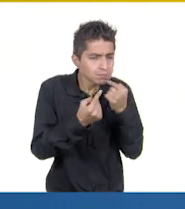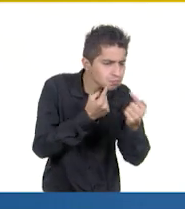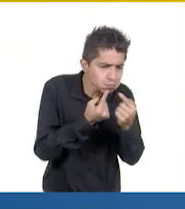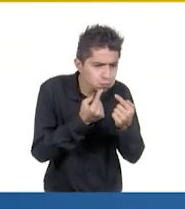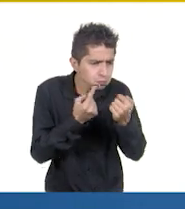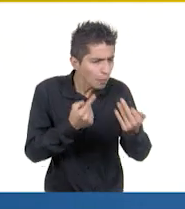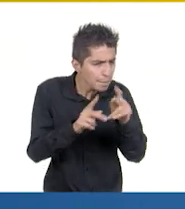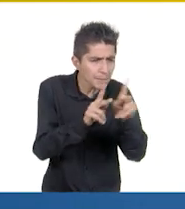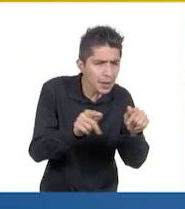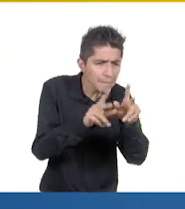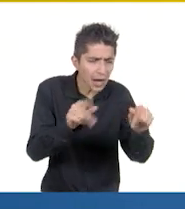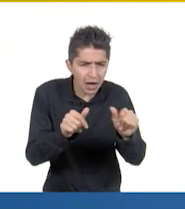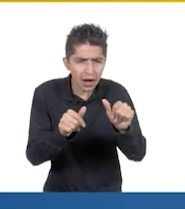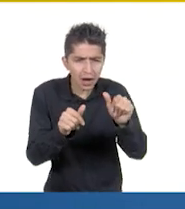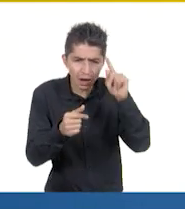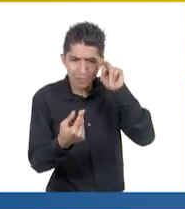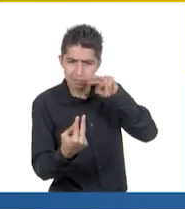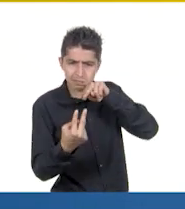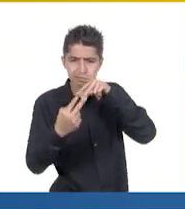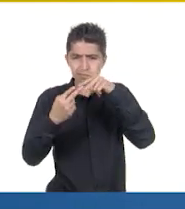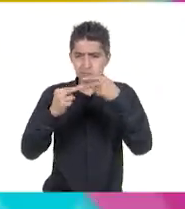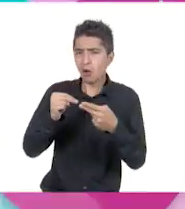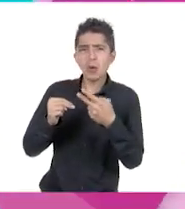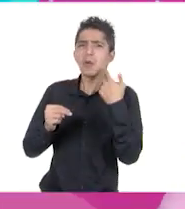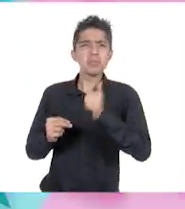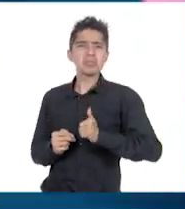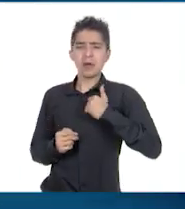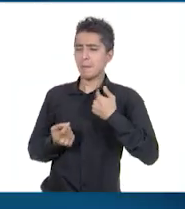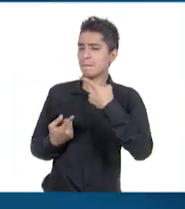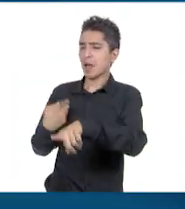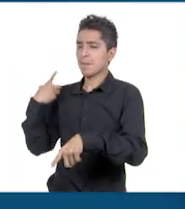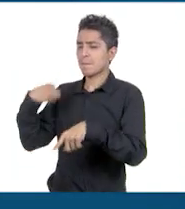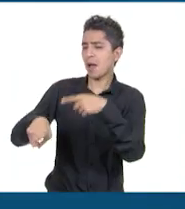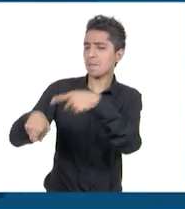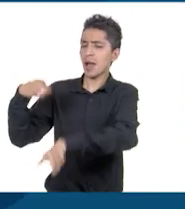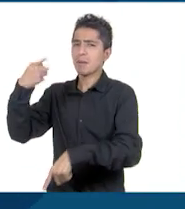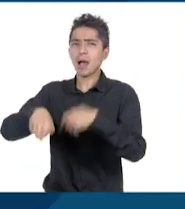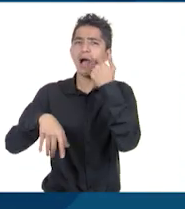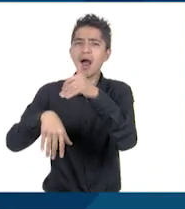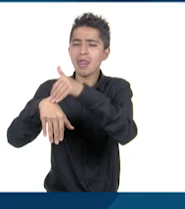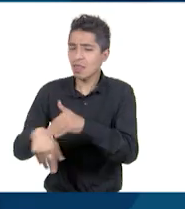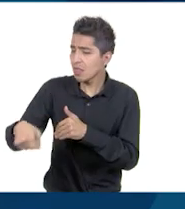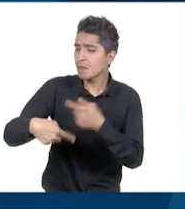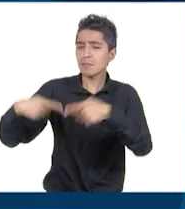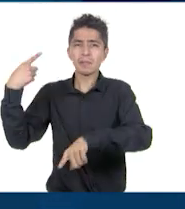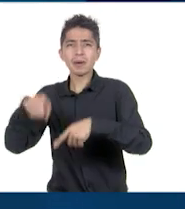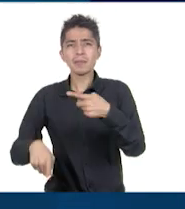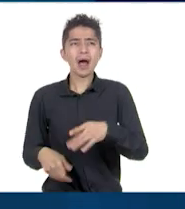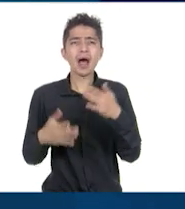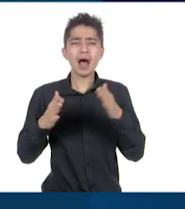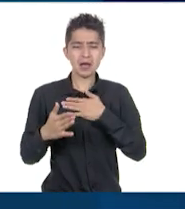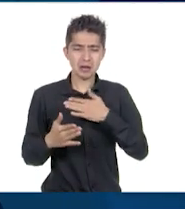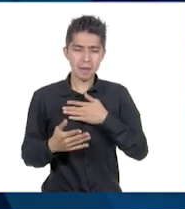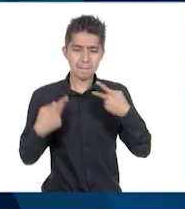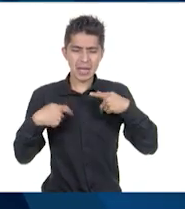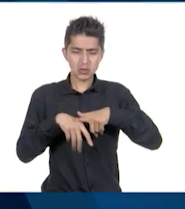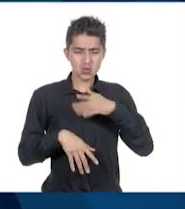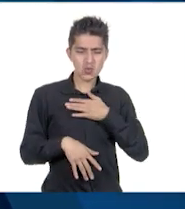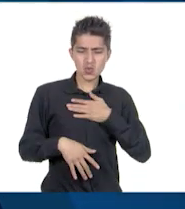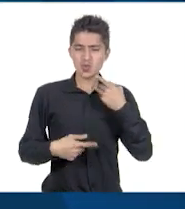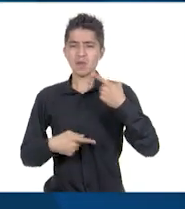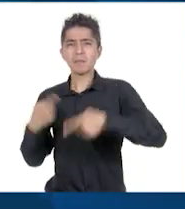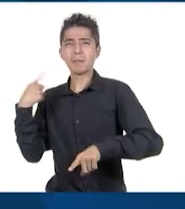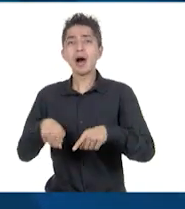un gobierno completamente impositivo. Porfirio Díaz concentró el poder de una forma personalista. Todos,